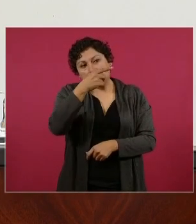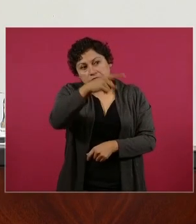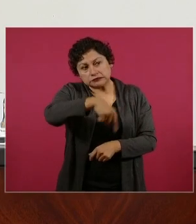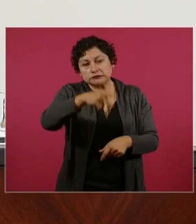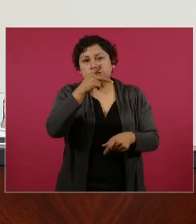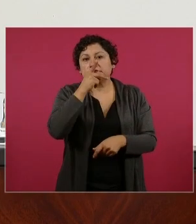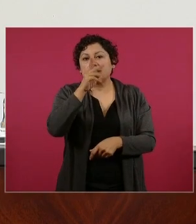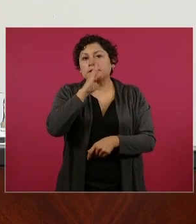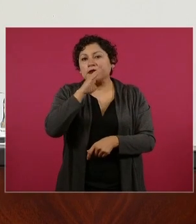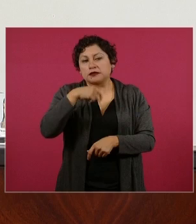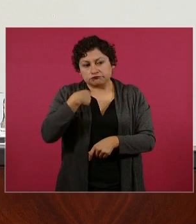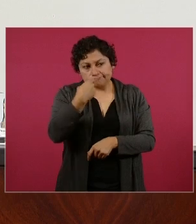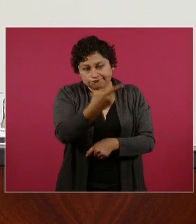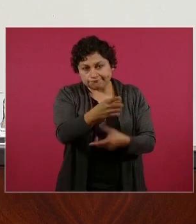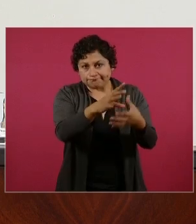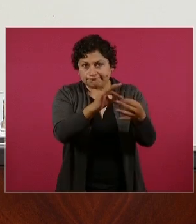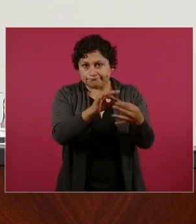sepa,